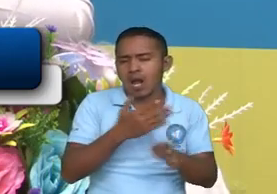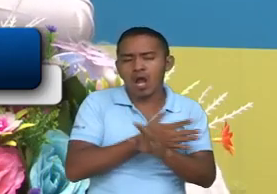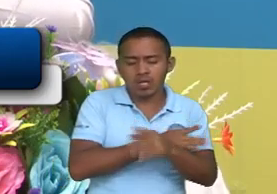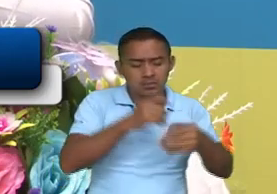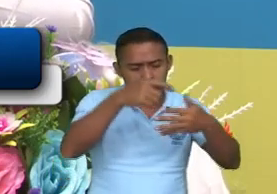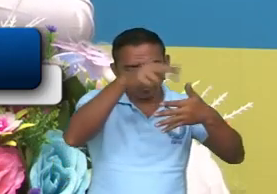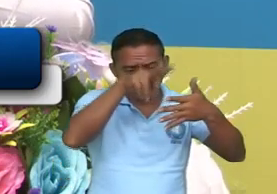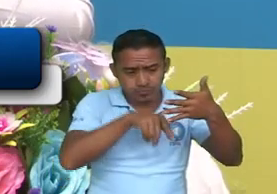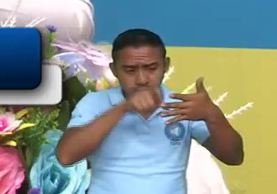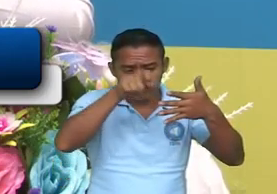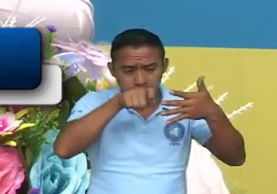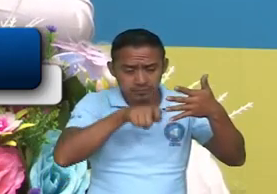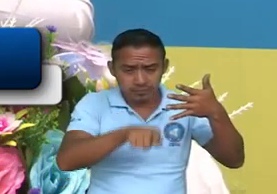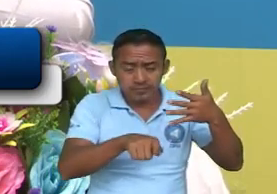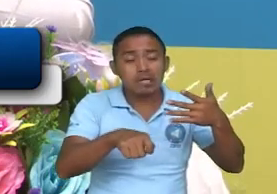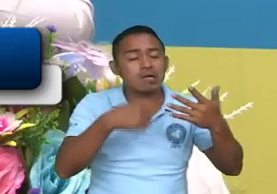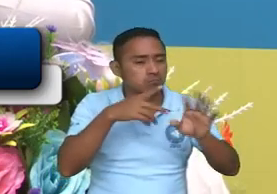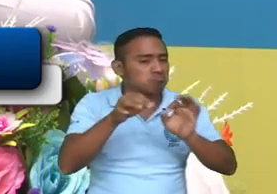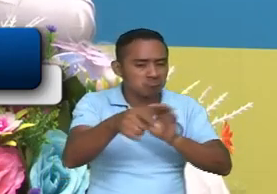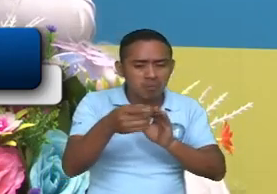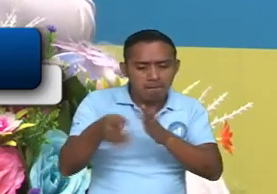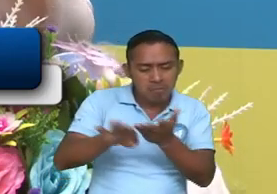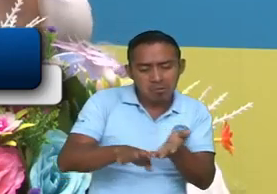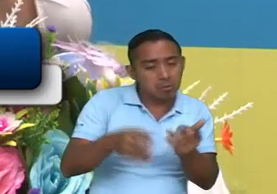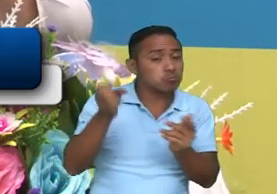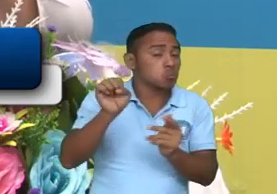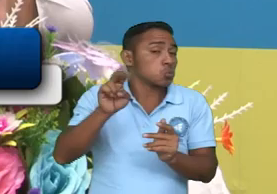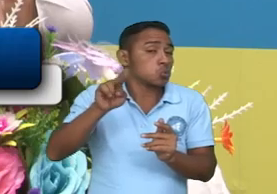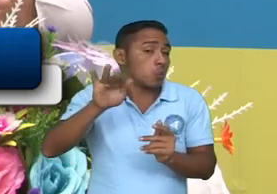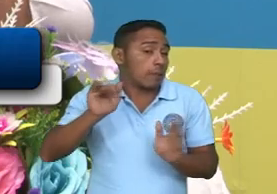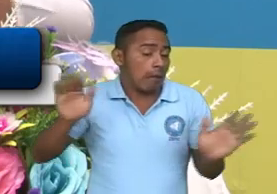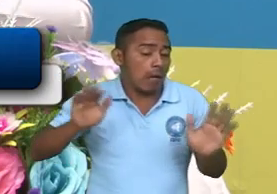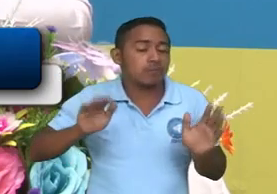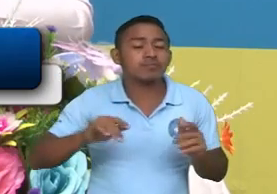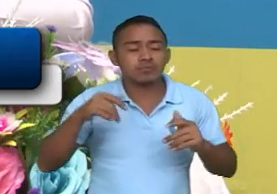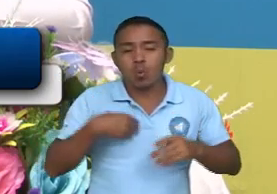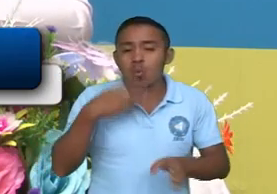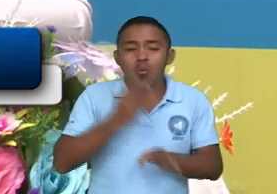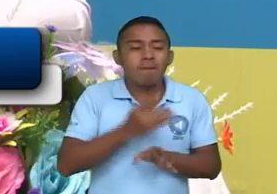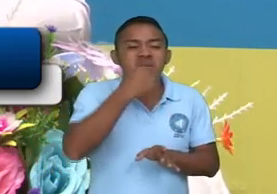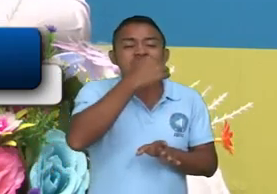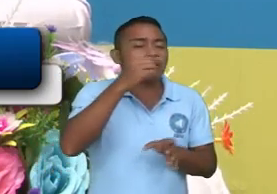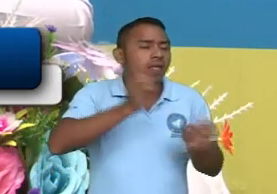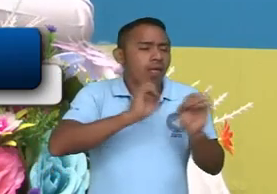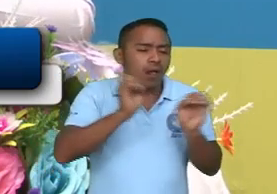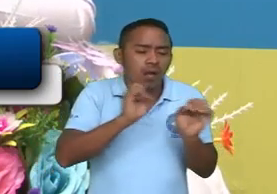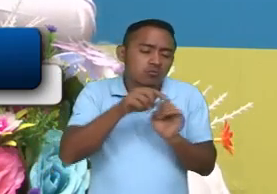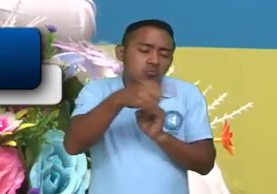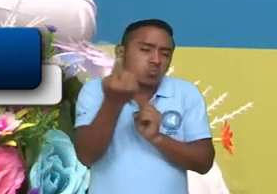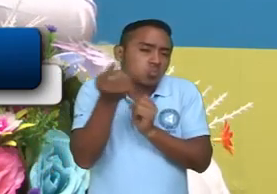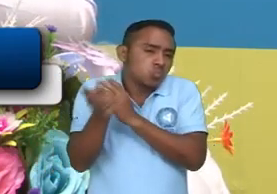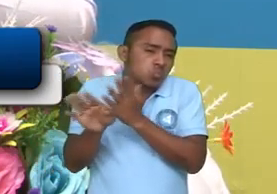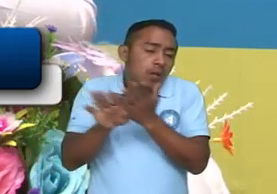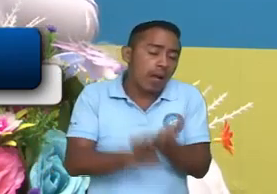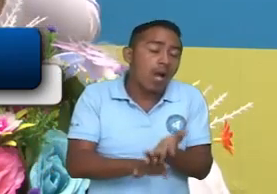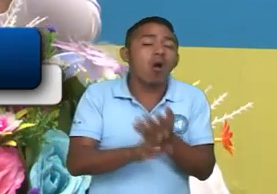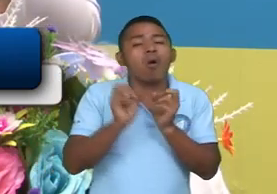de psicología y de trabajo social que se les da una parte de acompañamiento a estos papás. Se les explica